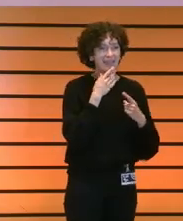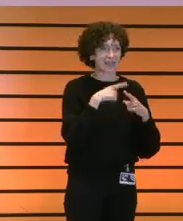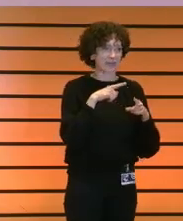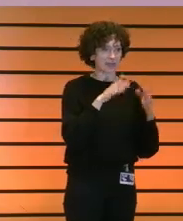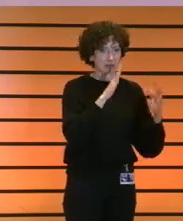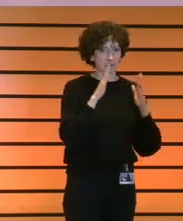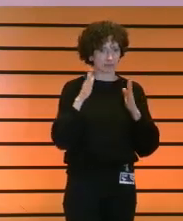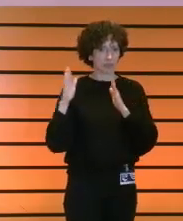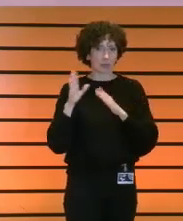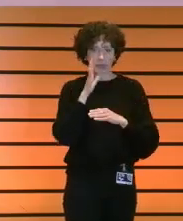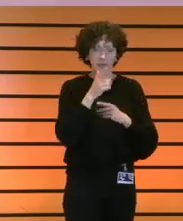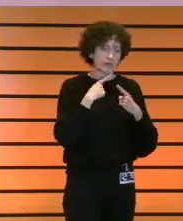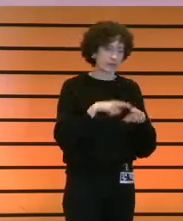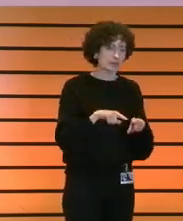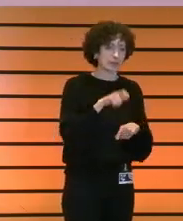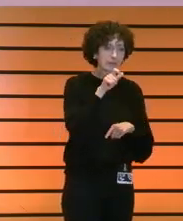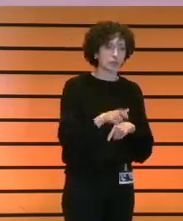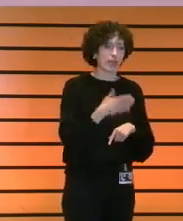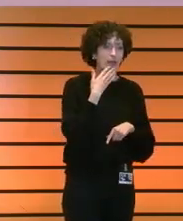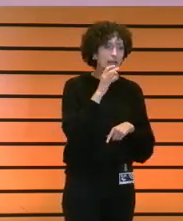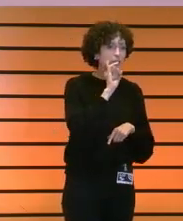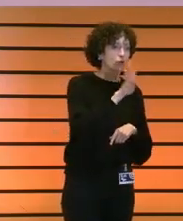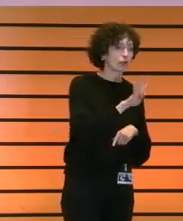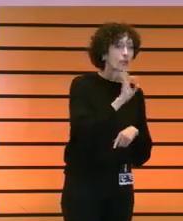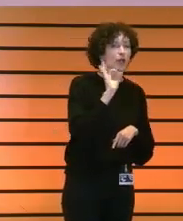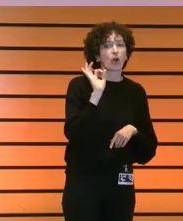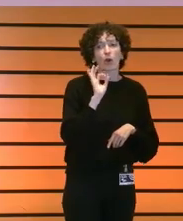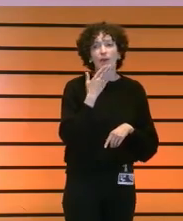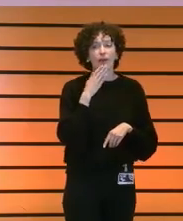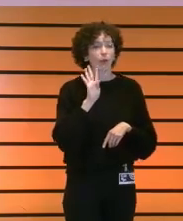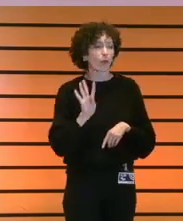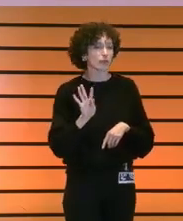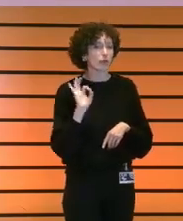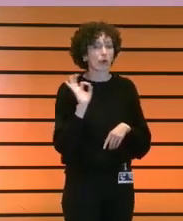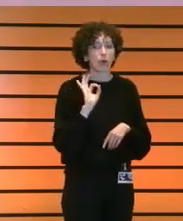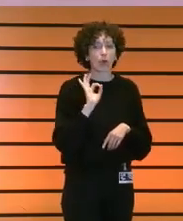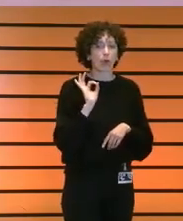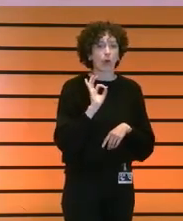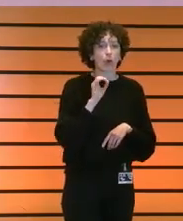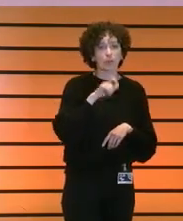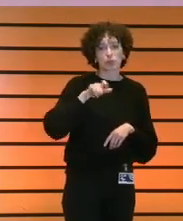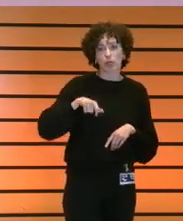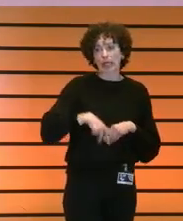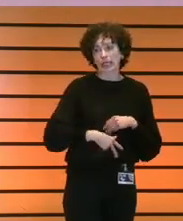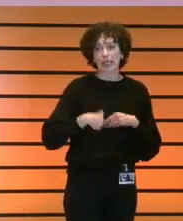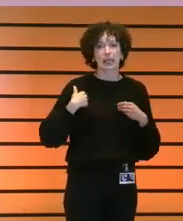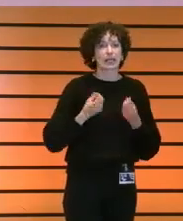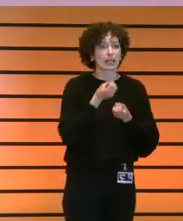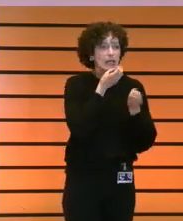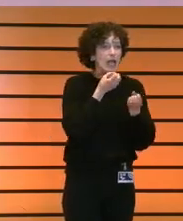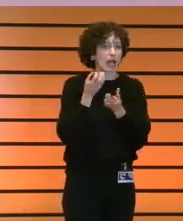lo mismo hablarle a una persona de 14 años que a una persona de 4, o no es lo mismo hablarle al público en general, o no es lo